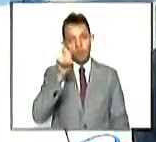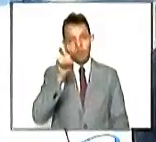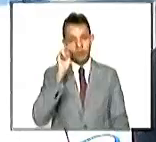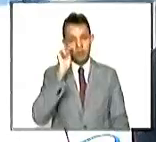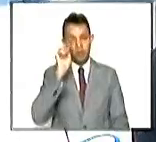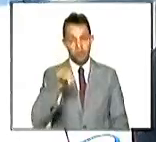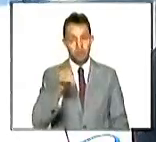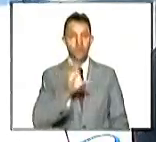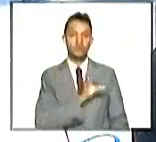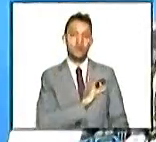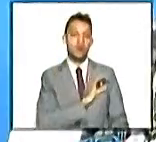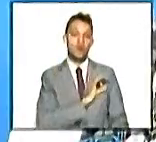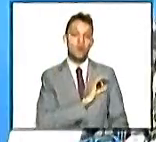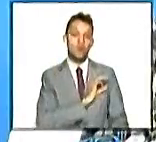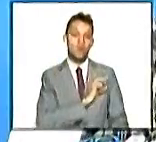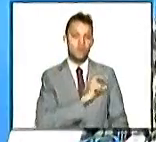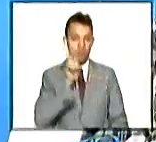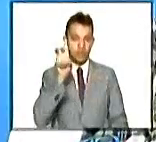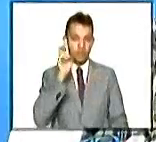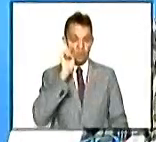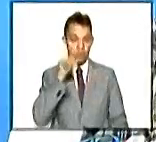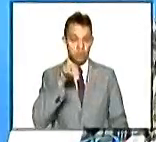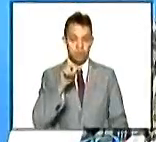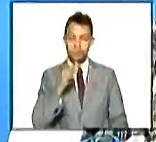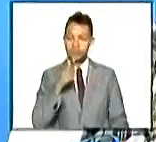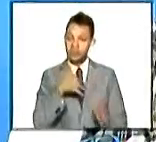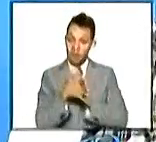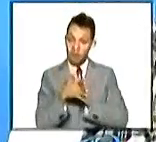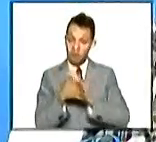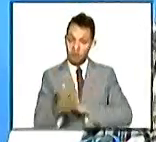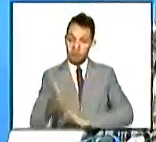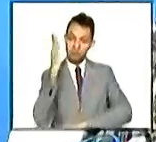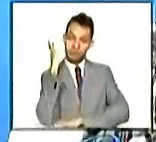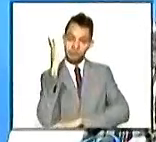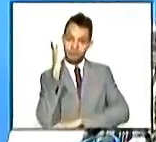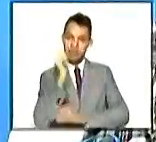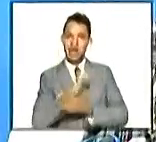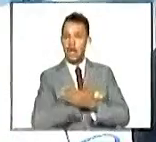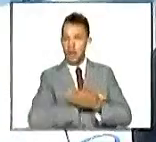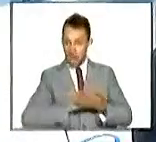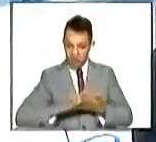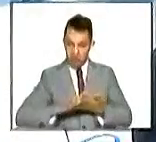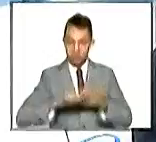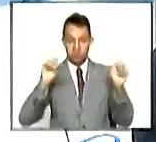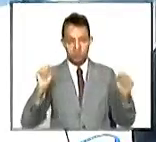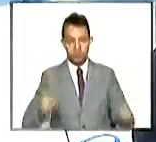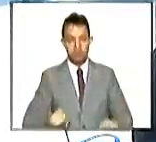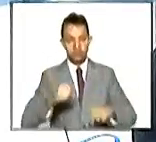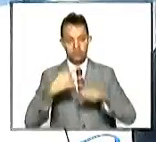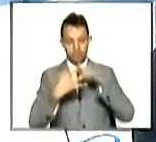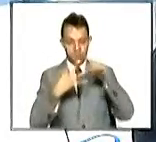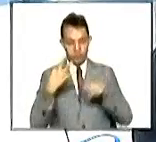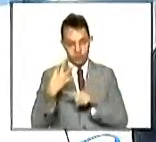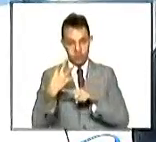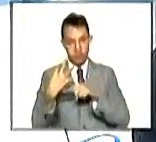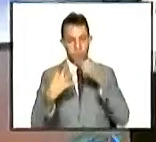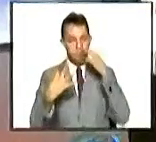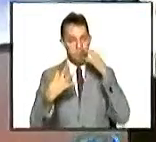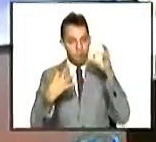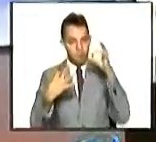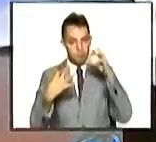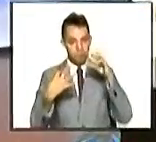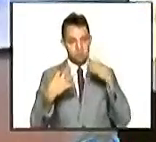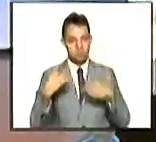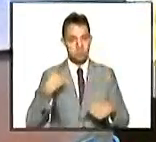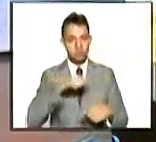una conferencia, sí. Usted tiene información, la conferencia es gratis, además la conferencia va a ser con usted y va a ser también con otro